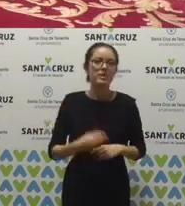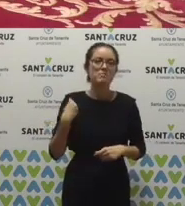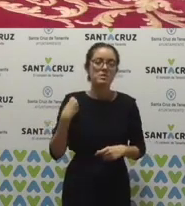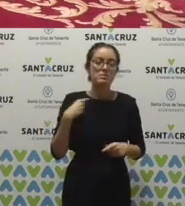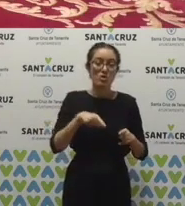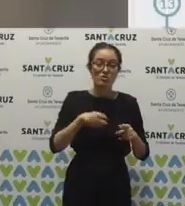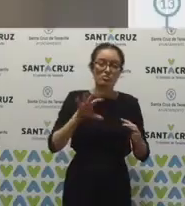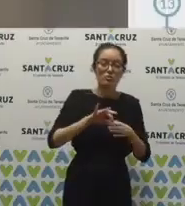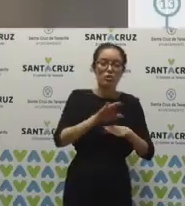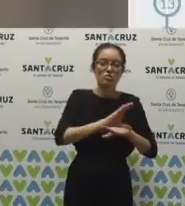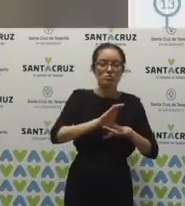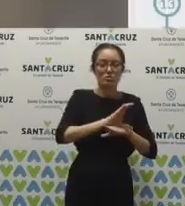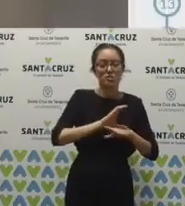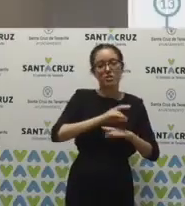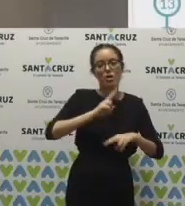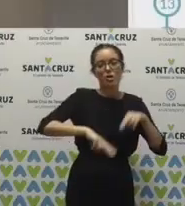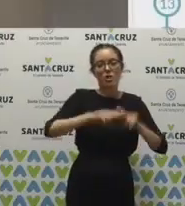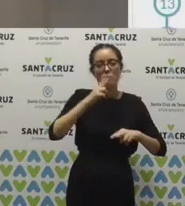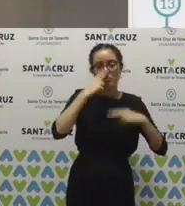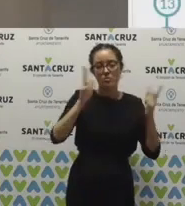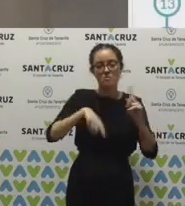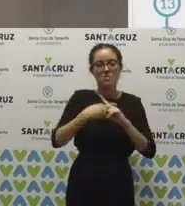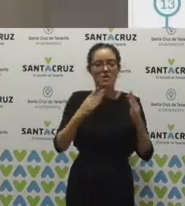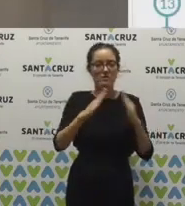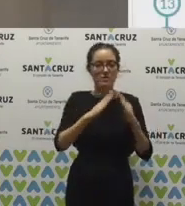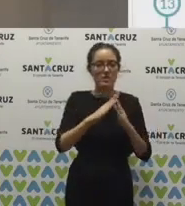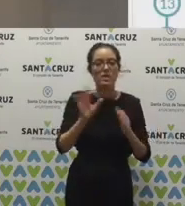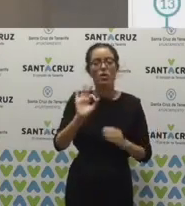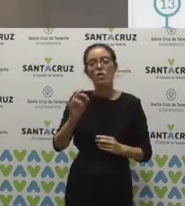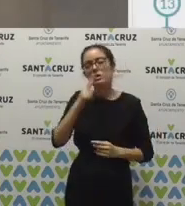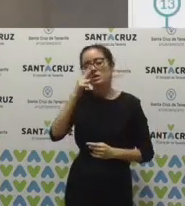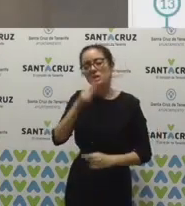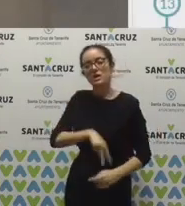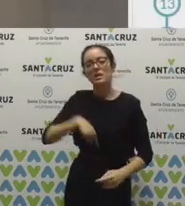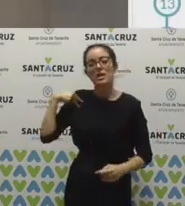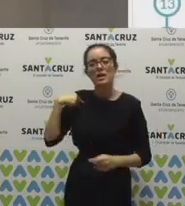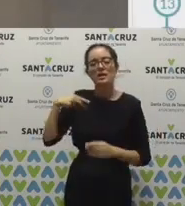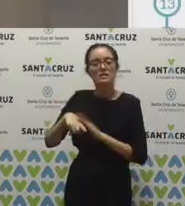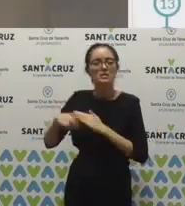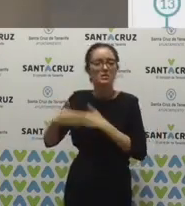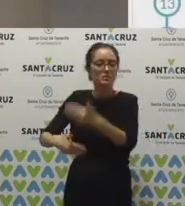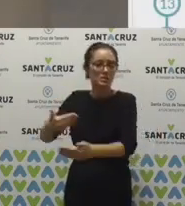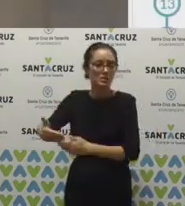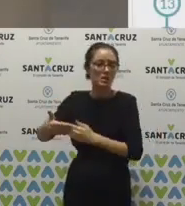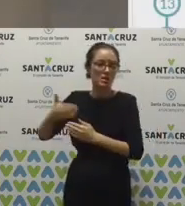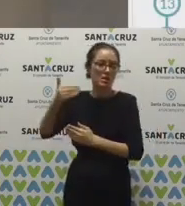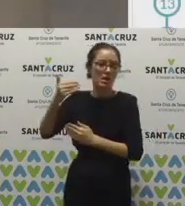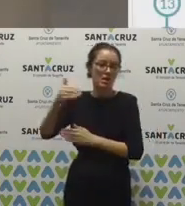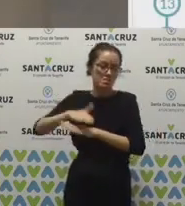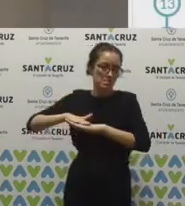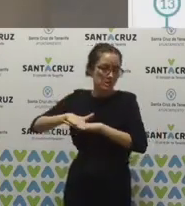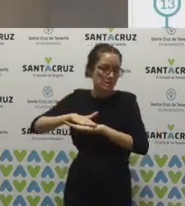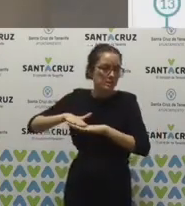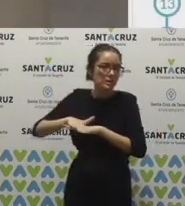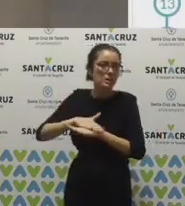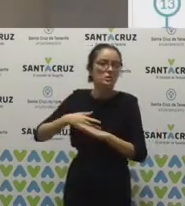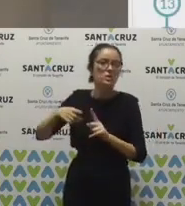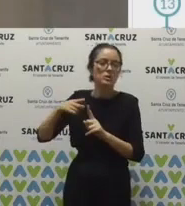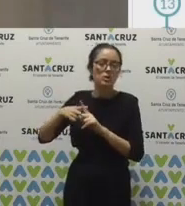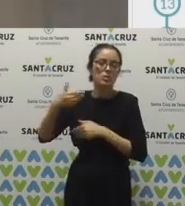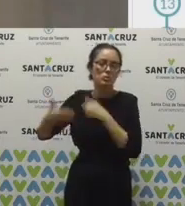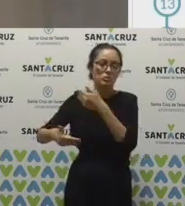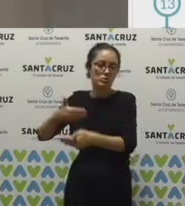viviendas o también la declaración de interés general de determinados trámites administrativos para la continuación de procedimientos administrativos